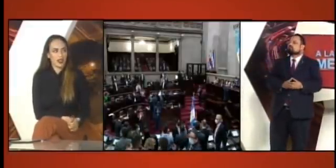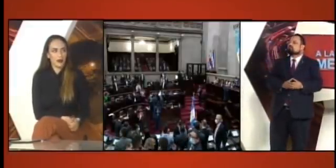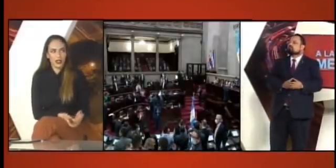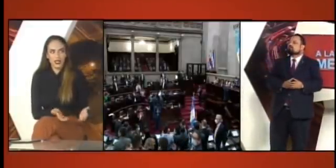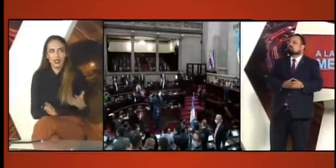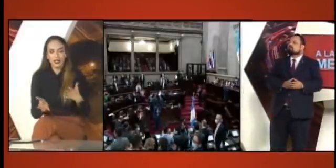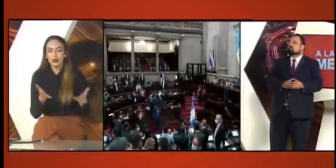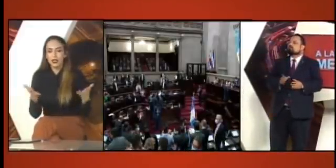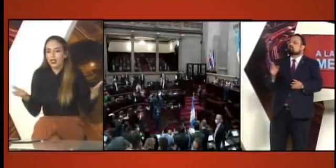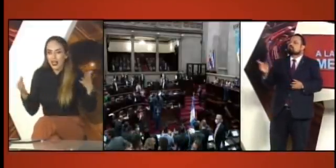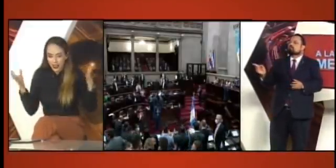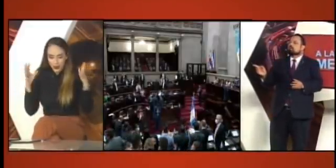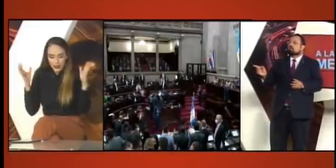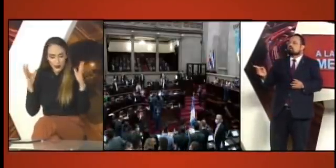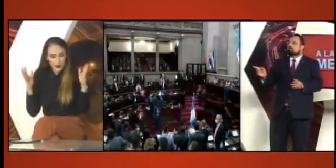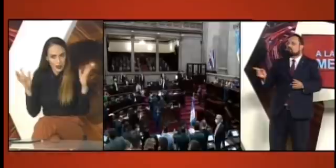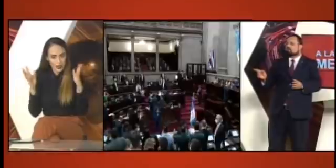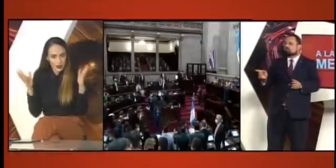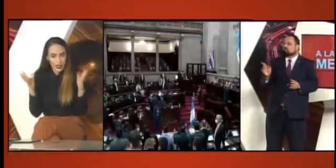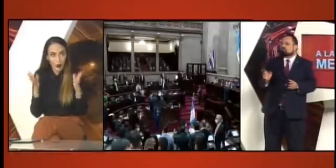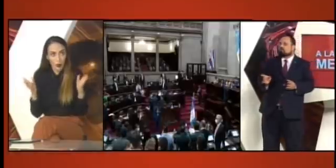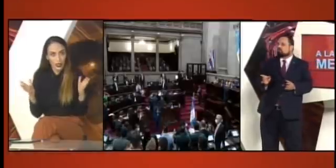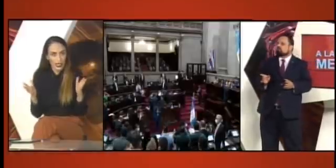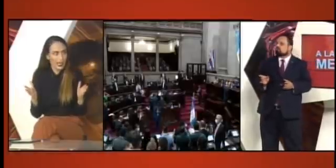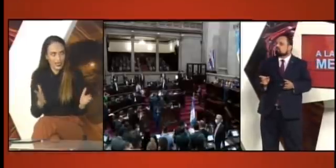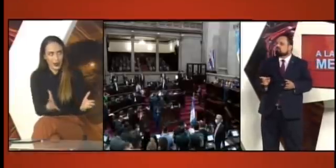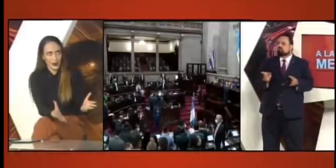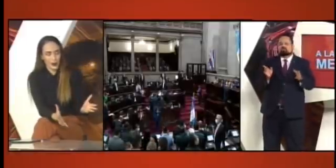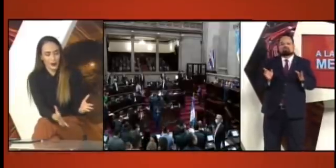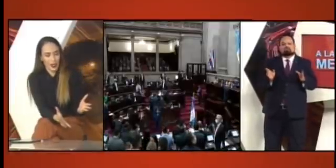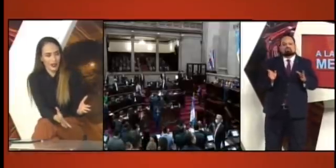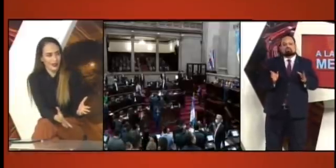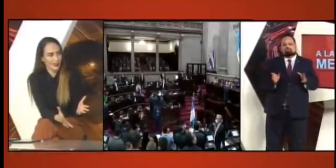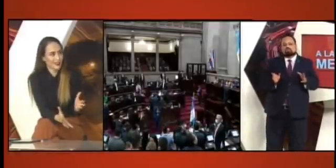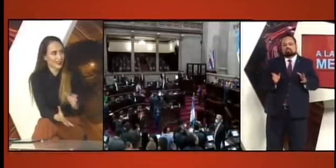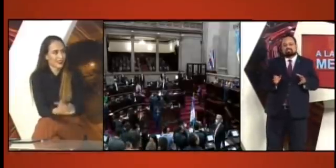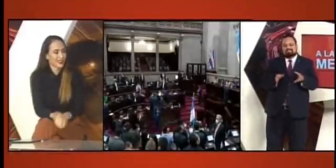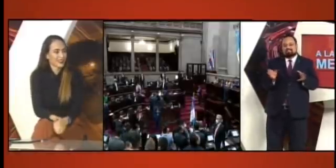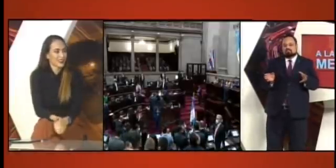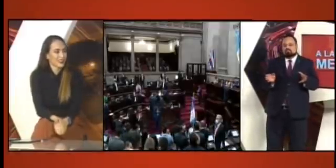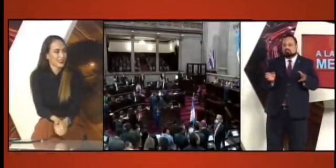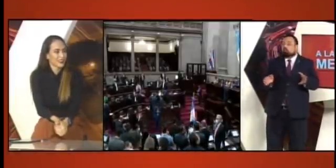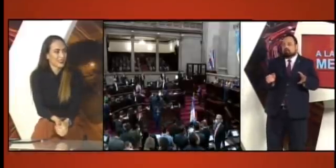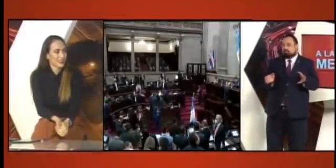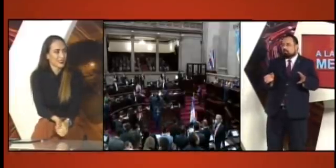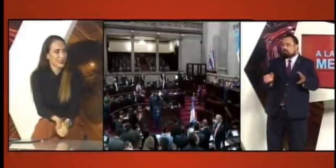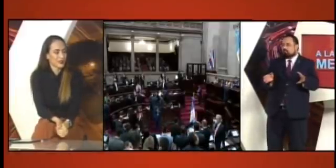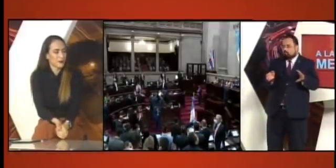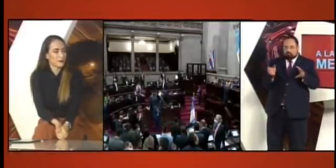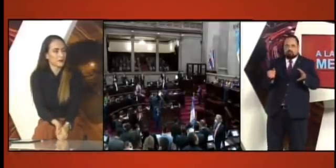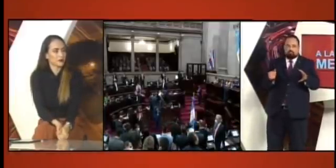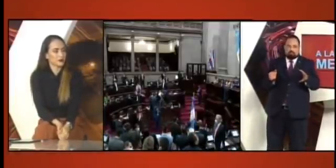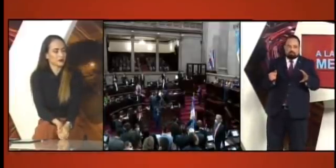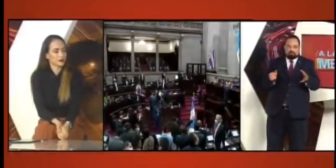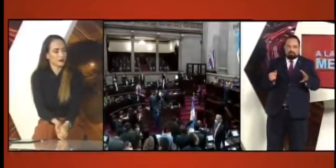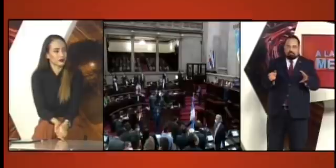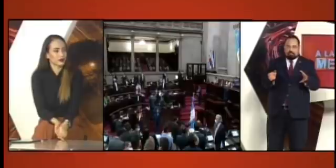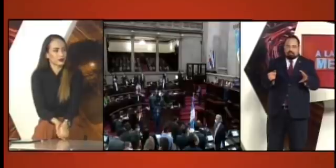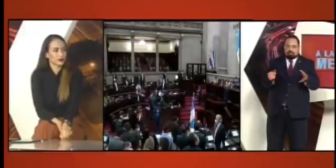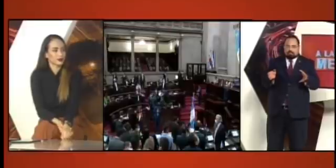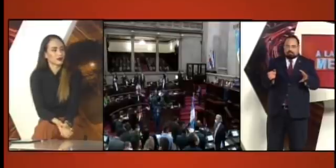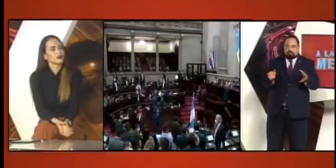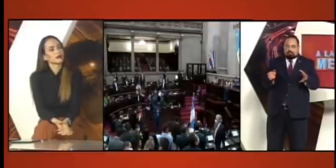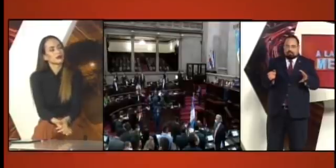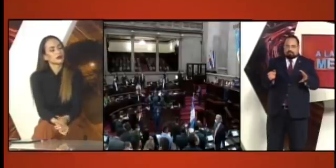porque imagínate o sea hay una situación hay una ladrona legal creo yo no sé yo creo santi que están creando problema por eso por eso este